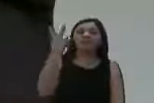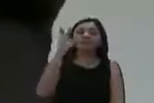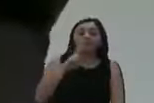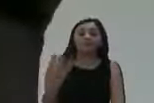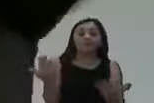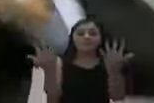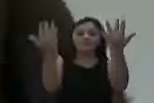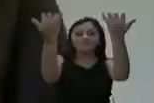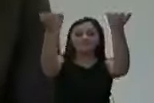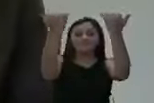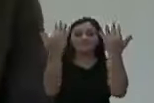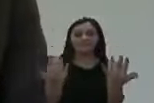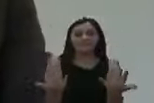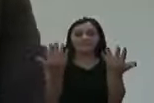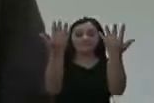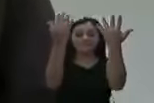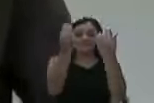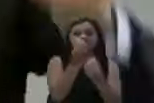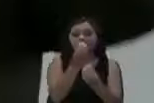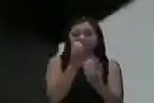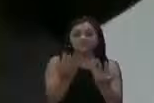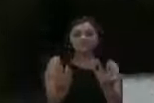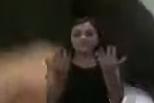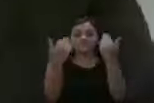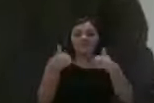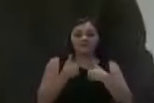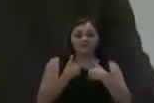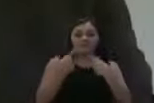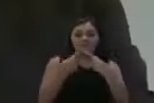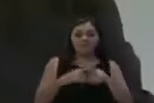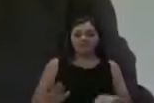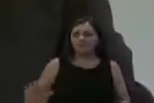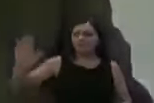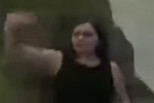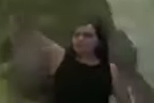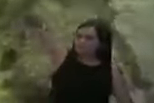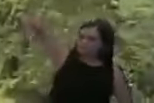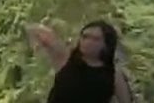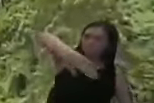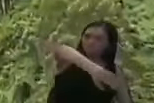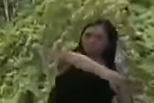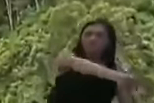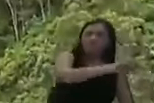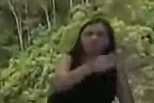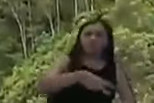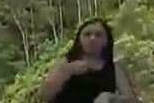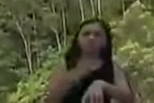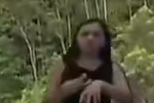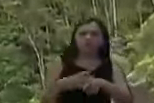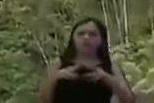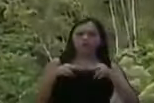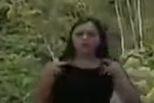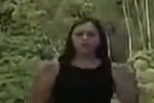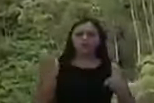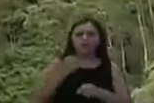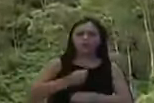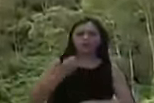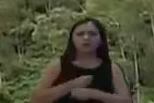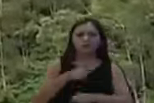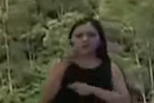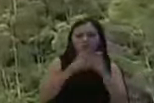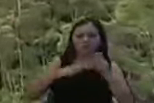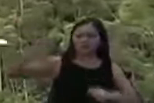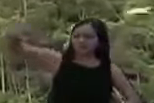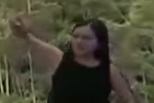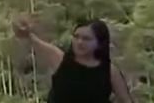por más abajo hab incluso sembríos con tremenda pendiente Ese es la dureza del trabajo de nuestra gente